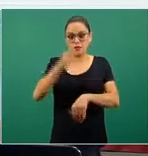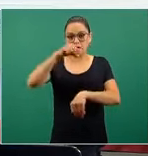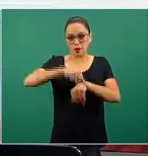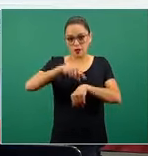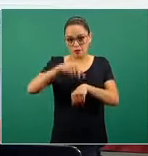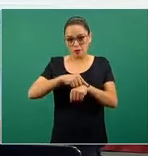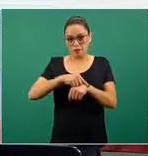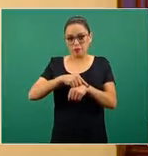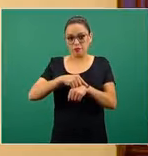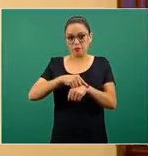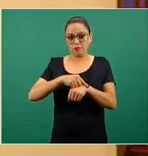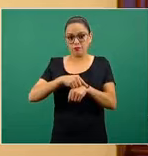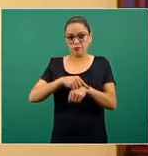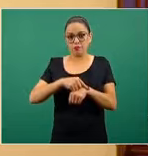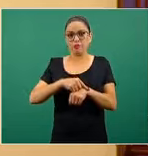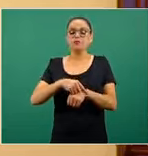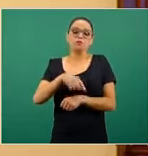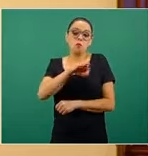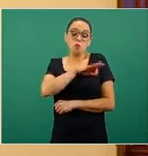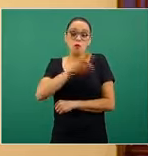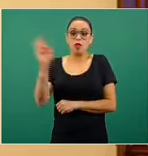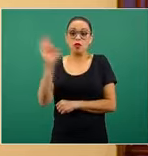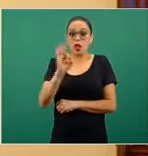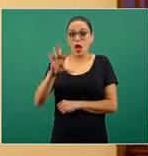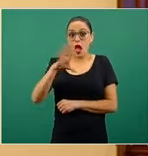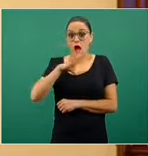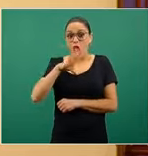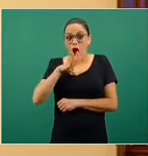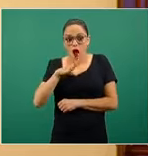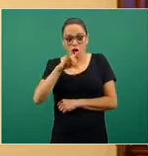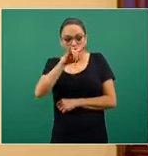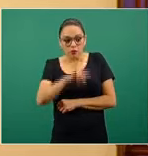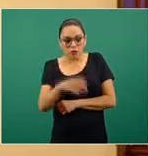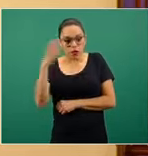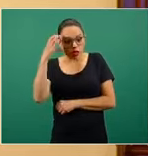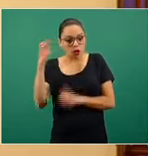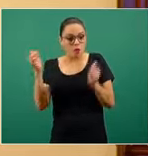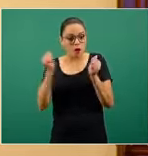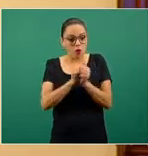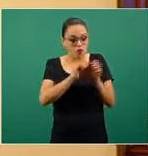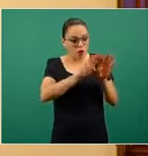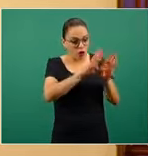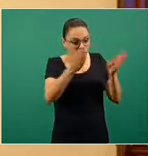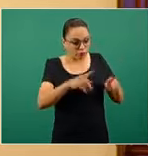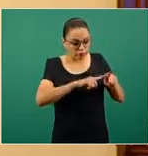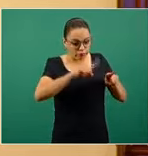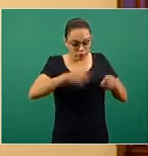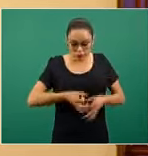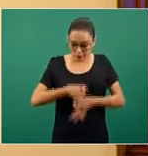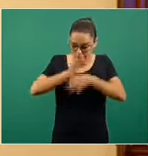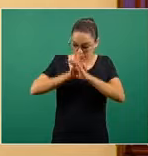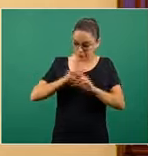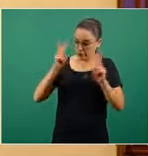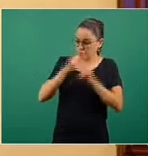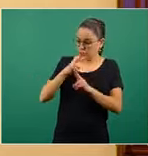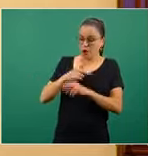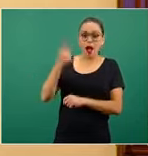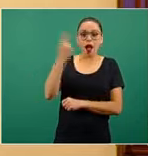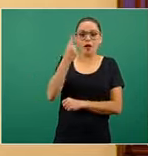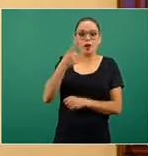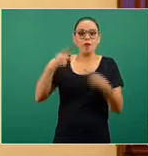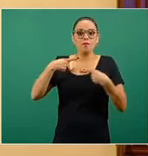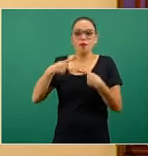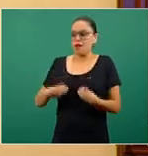puede encontrar una cama con ventilador, que aquellas personas que residen en una zona urbana. Si yo vivo en una